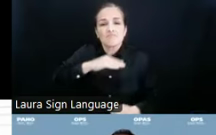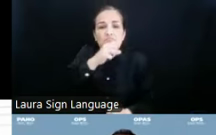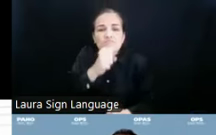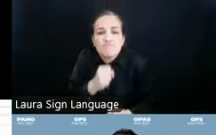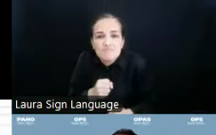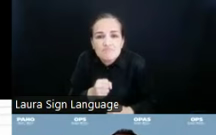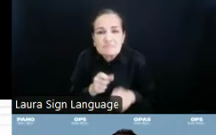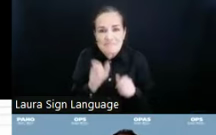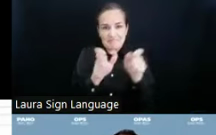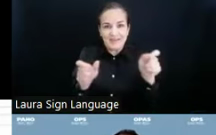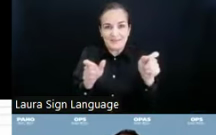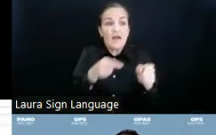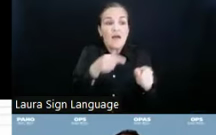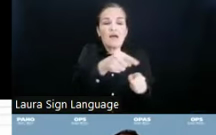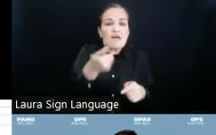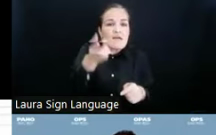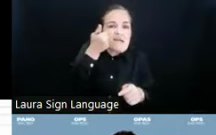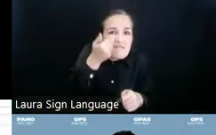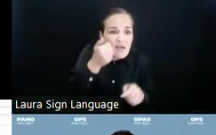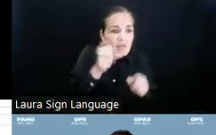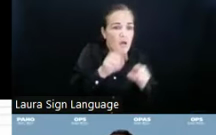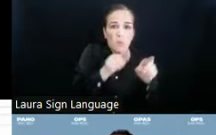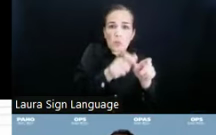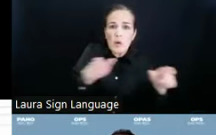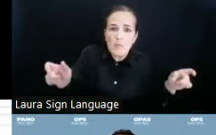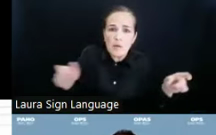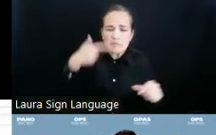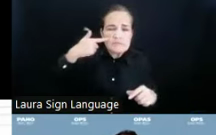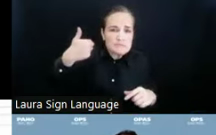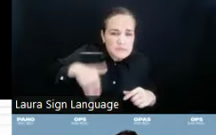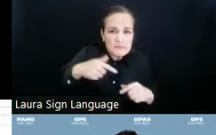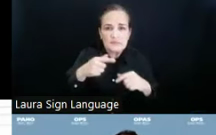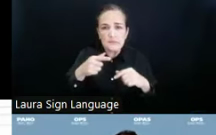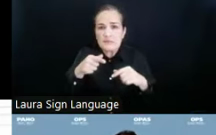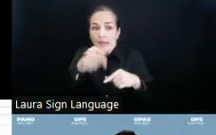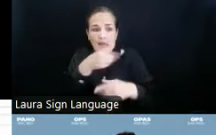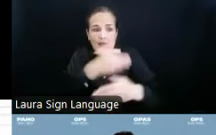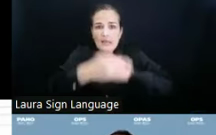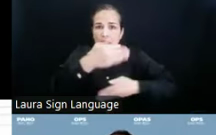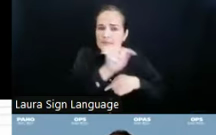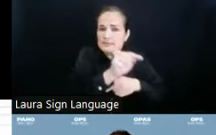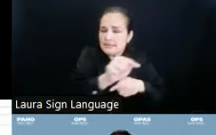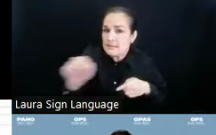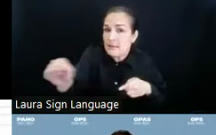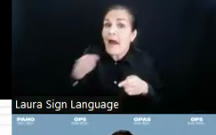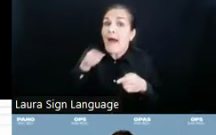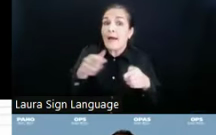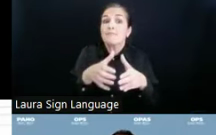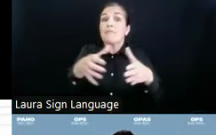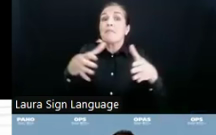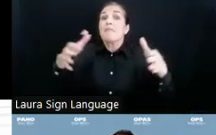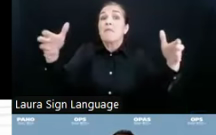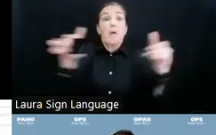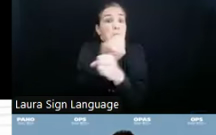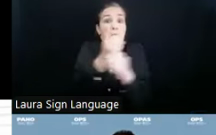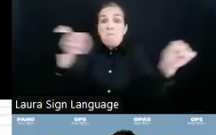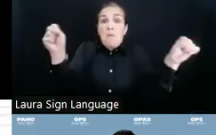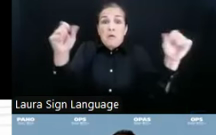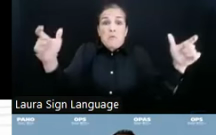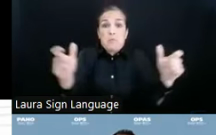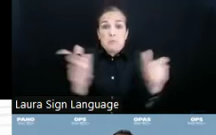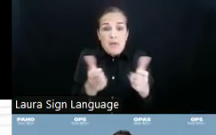al population aumento de aging enfermedades no and the transmisibles. increase of Estos datos, por non-communicable supuesto, son diseases, imparables NCDs. y creo que es el So momento these de, sobre todo, are data we empezar